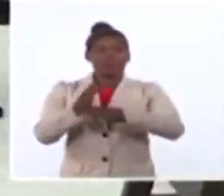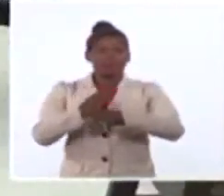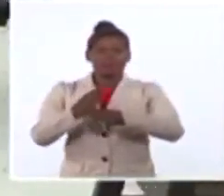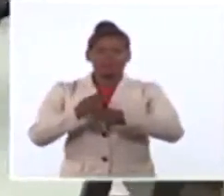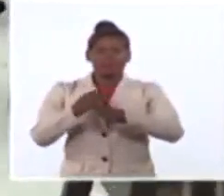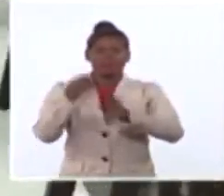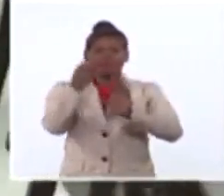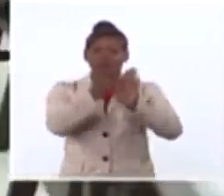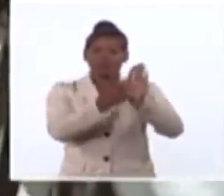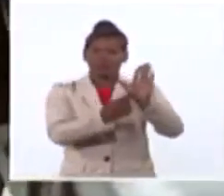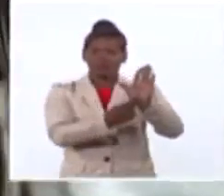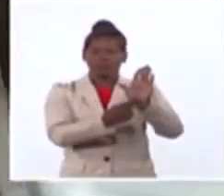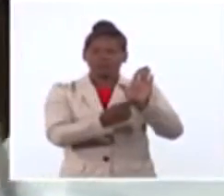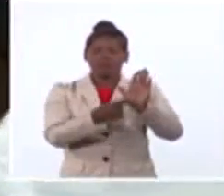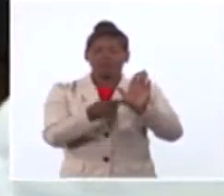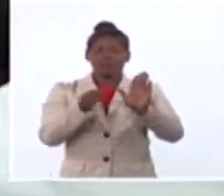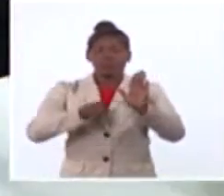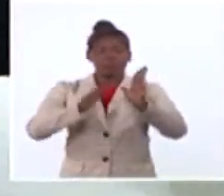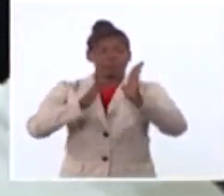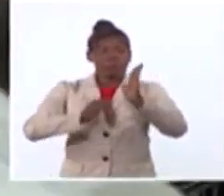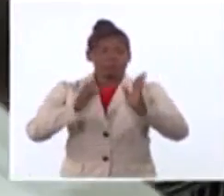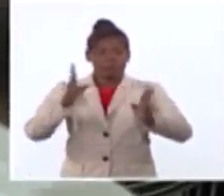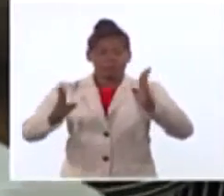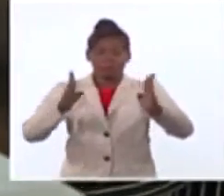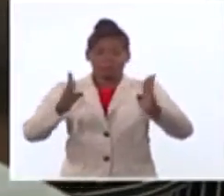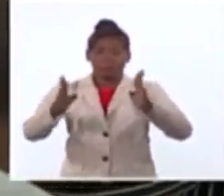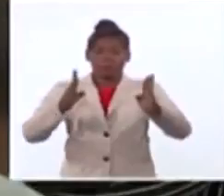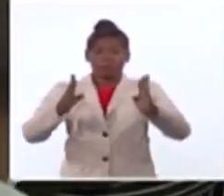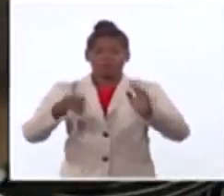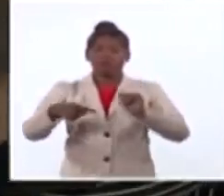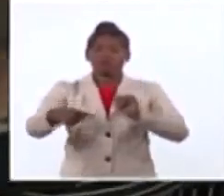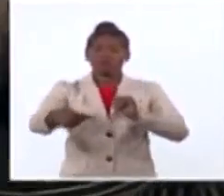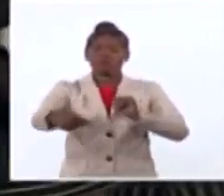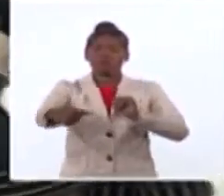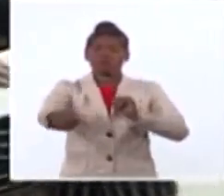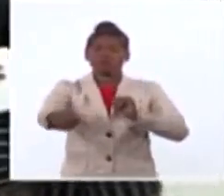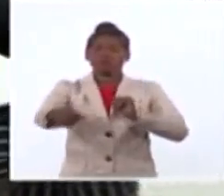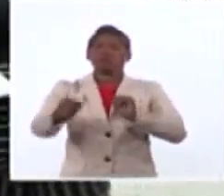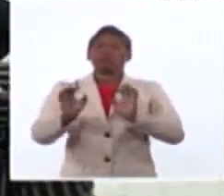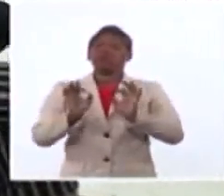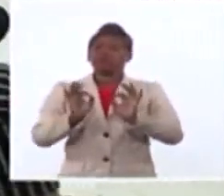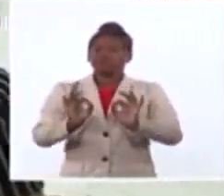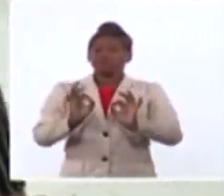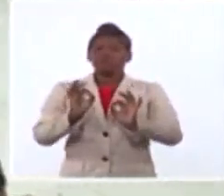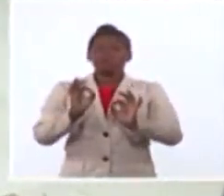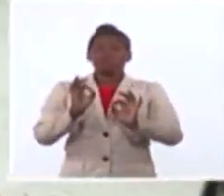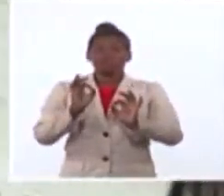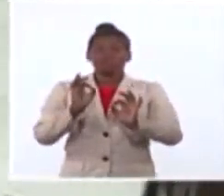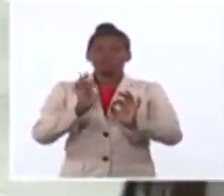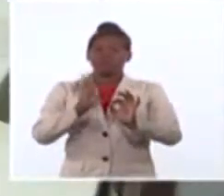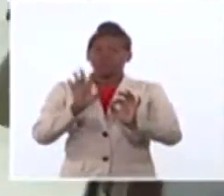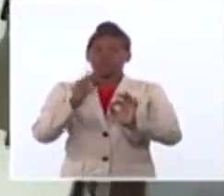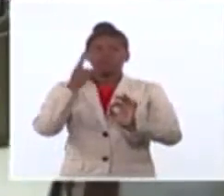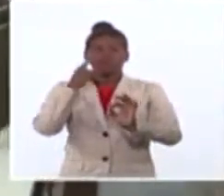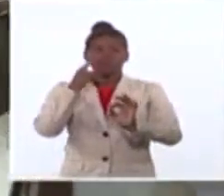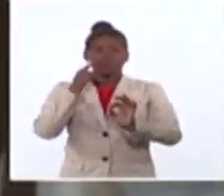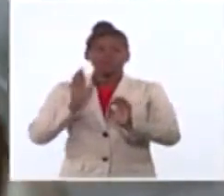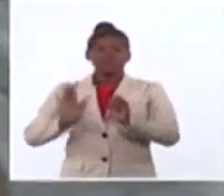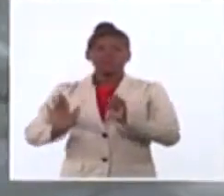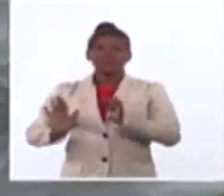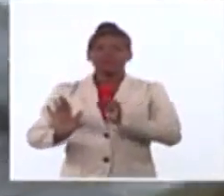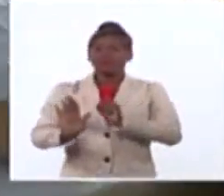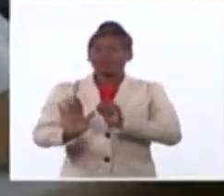este mes, en los próximos días, se producirá ya de